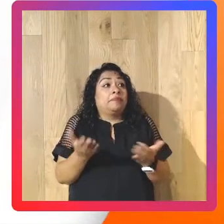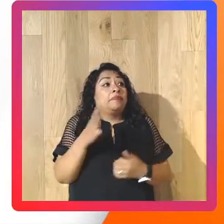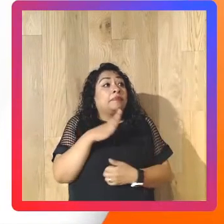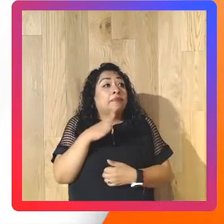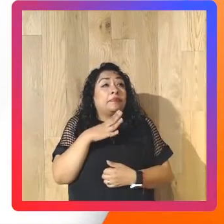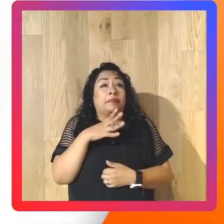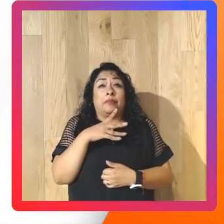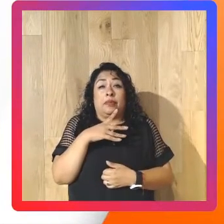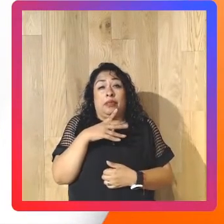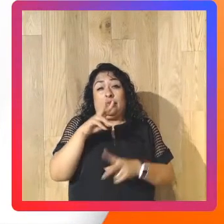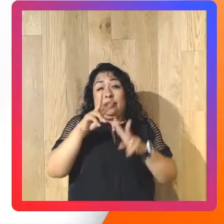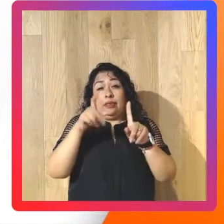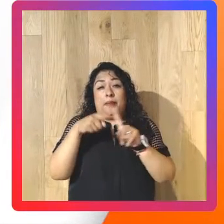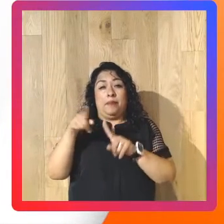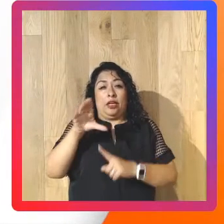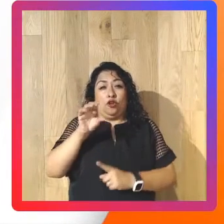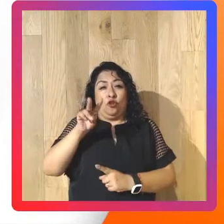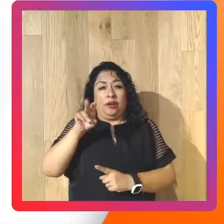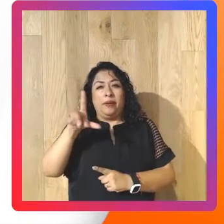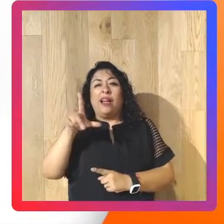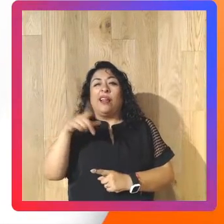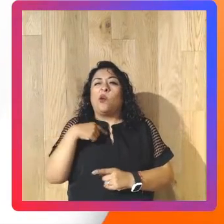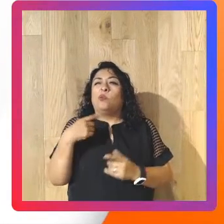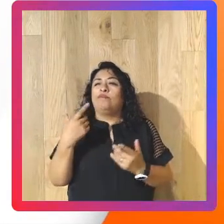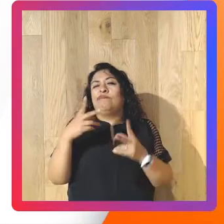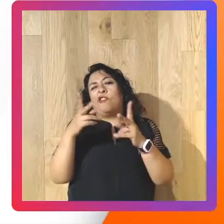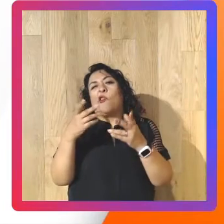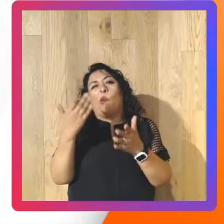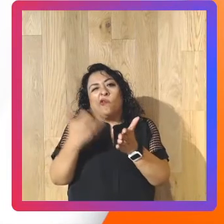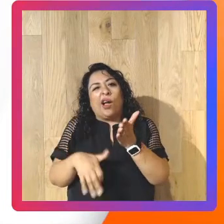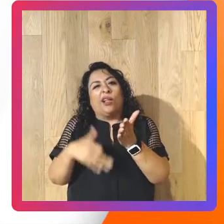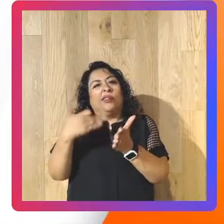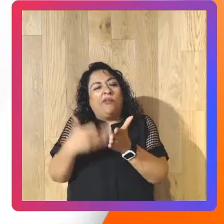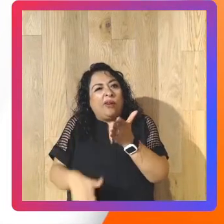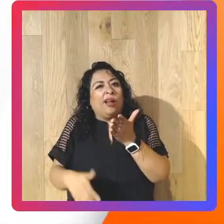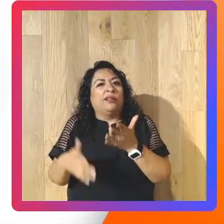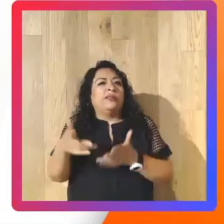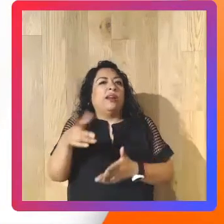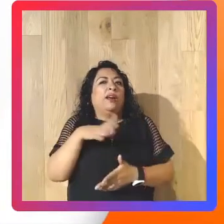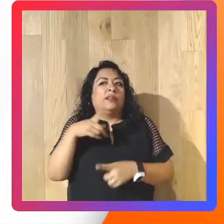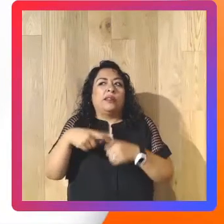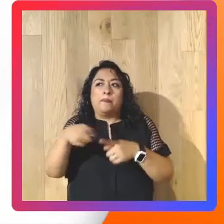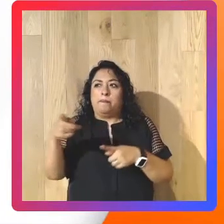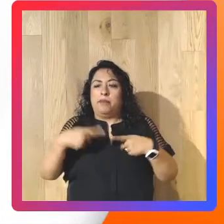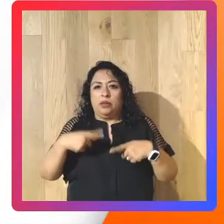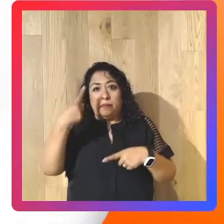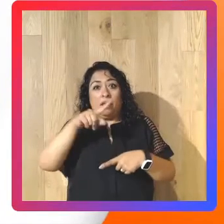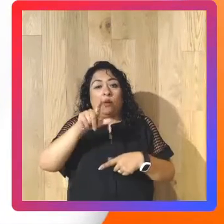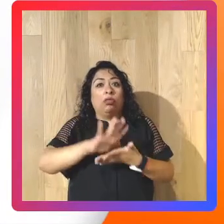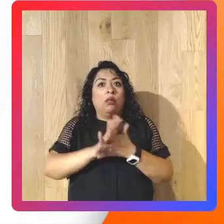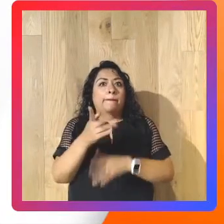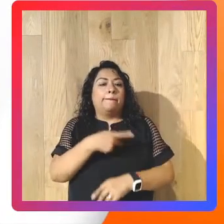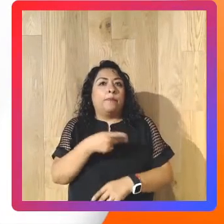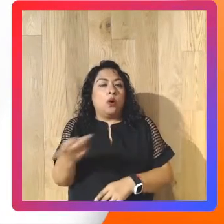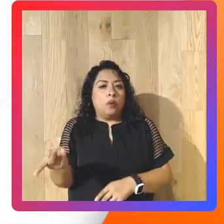como nunca este tema de Coneval, con las carencias que pueden tener las personas para caer en la pobreza,